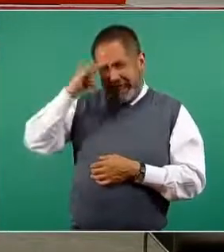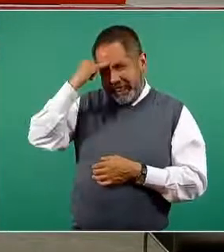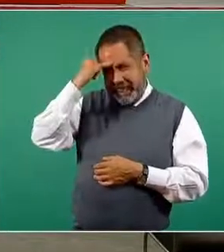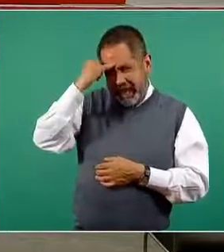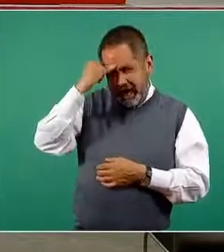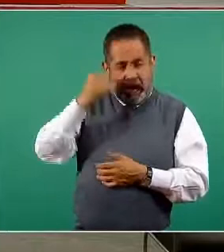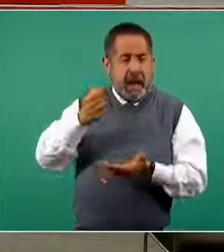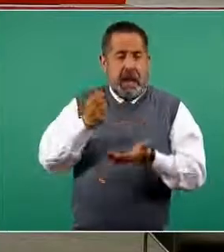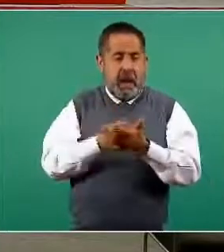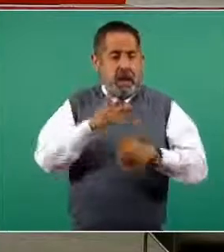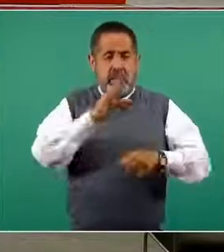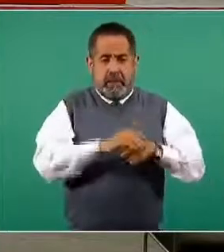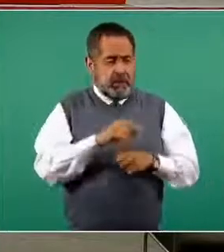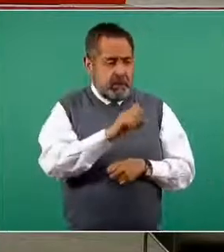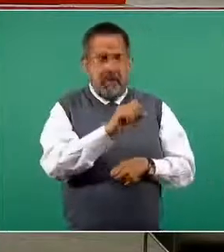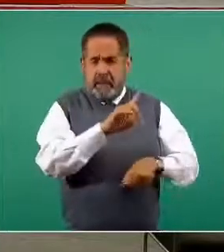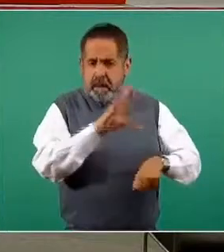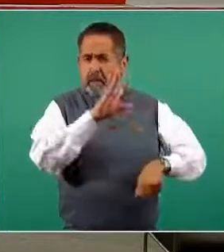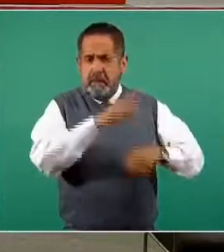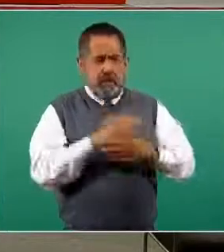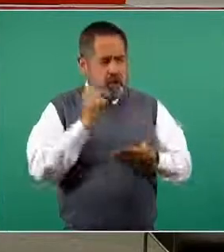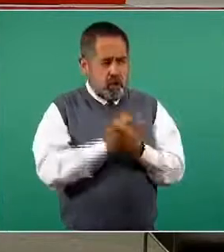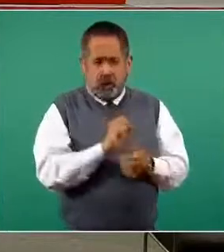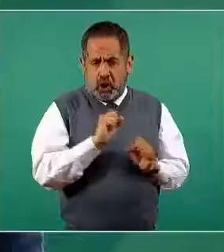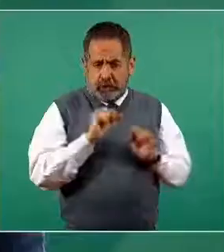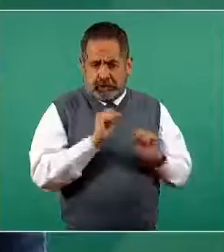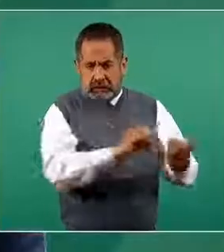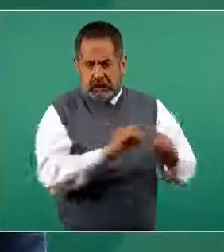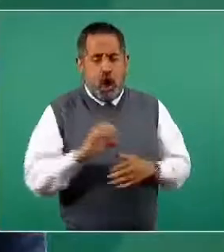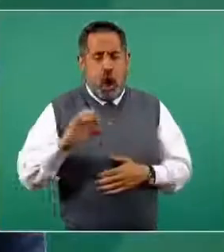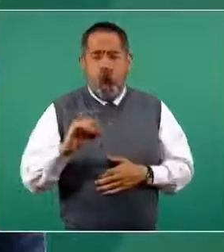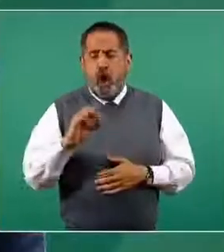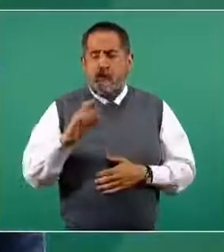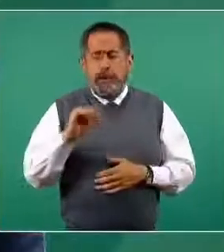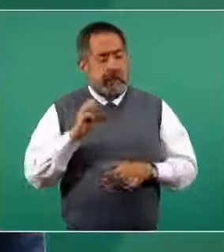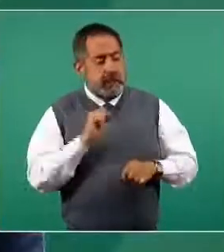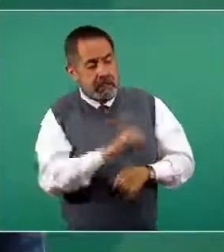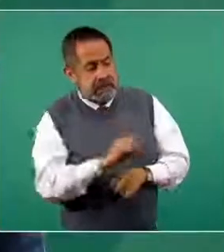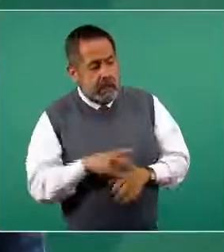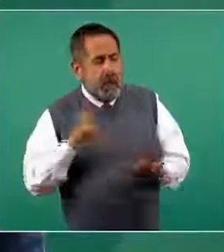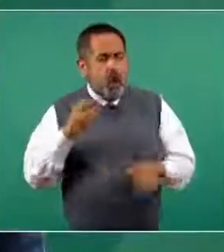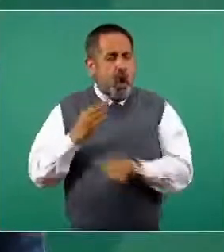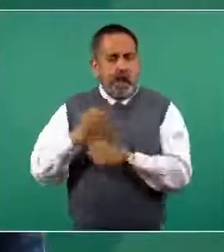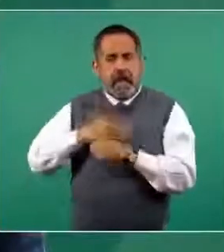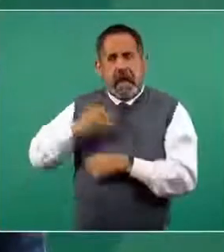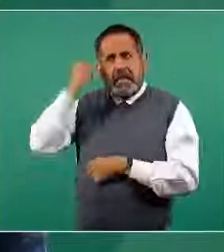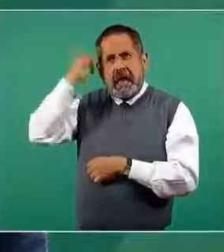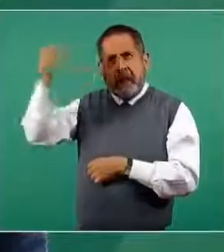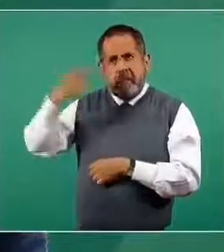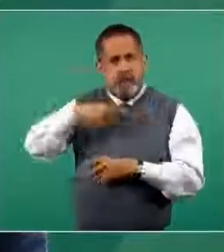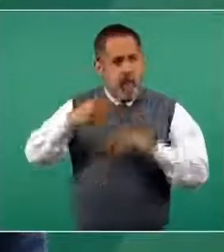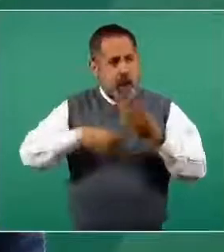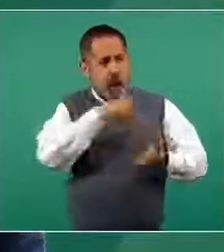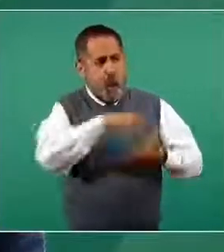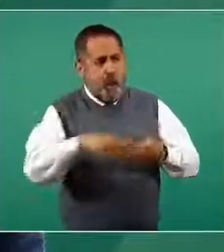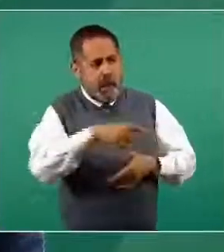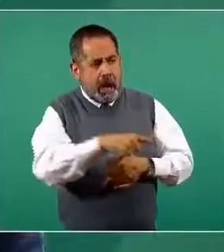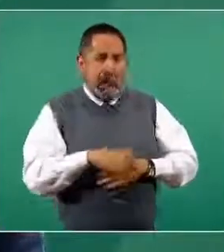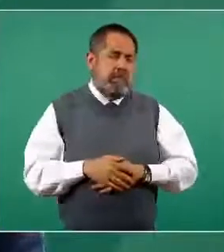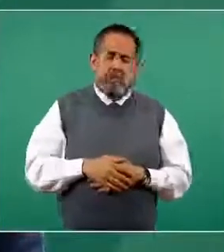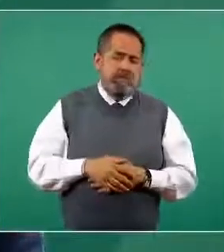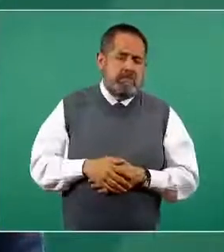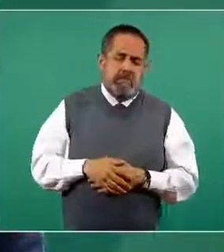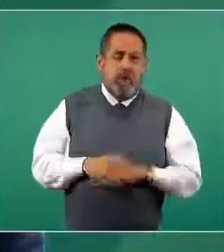que ya tiene autorización de uso de emergencia, aunque no tenemos ahorita ningún plan para adquirirla. En el caso de la vacuna